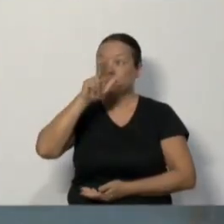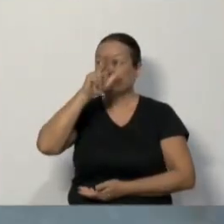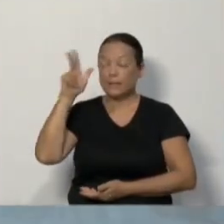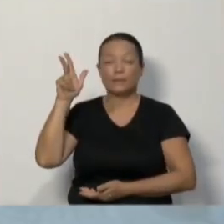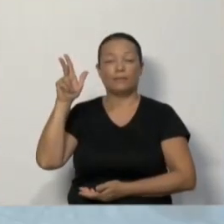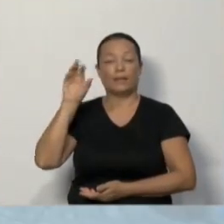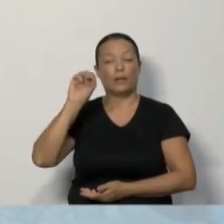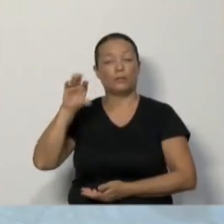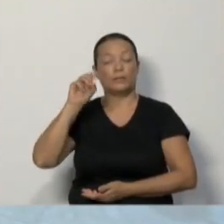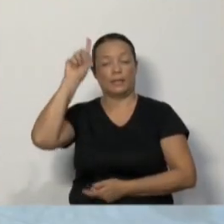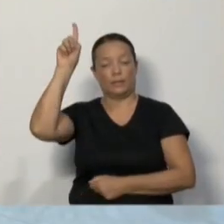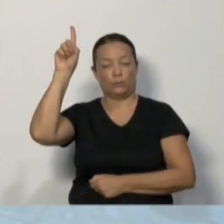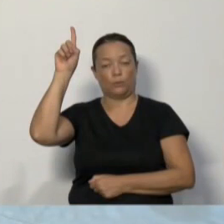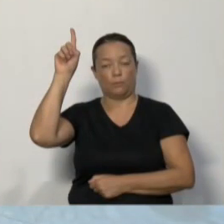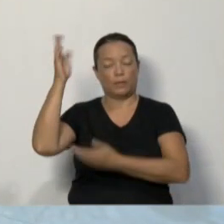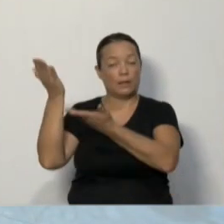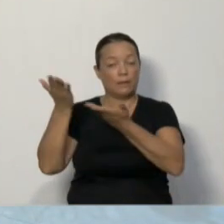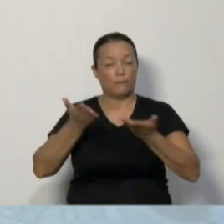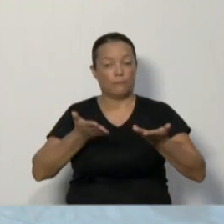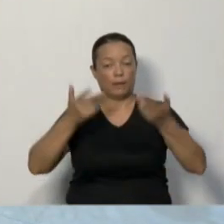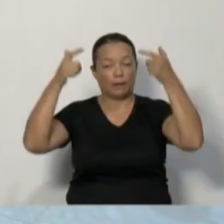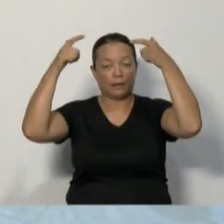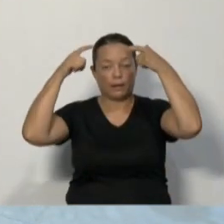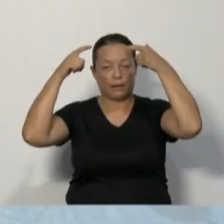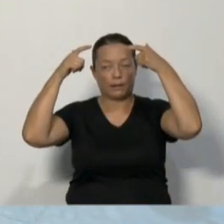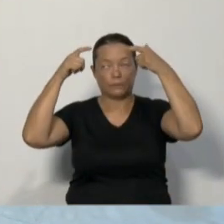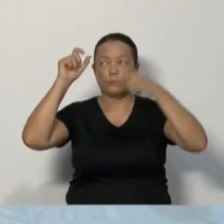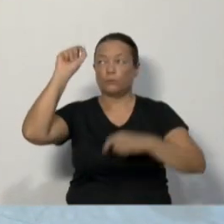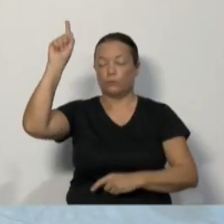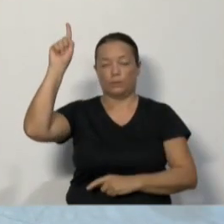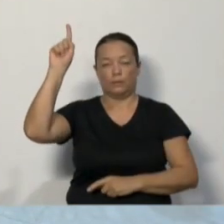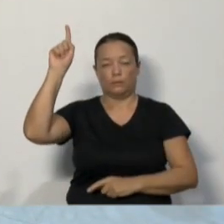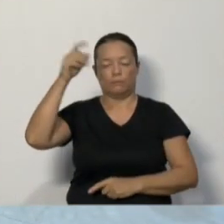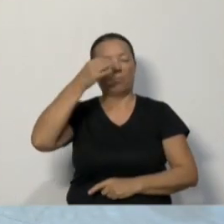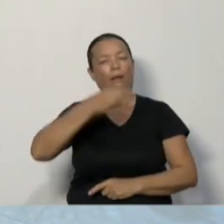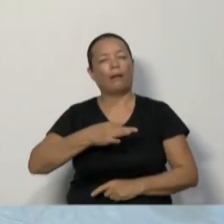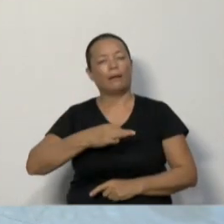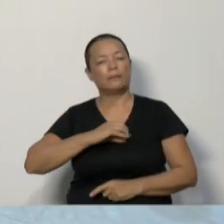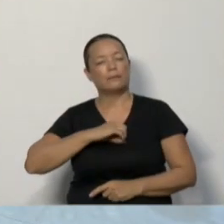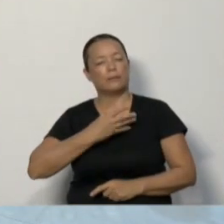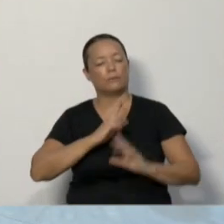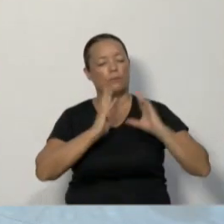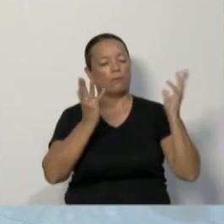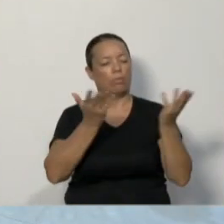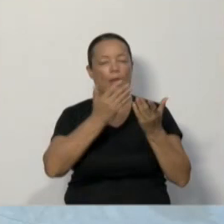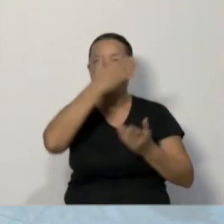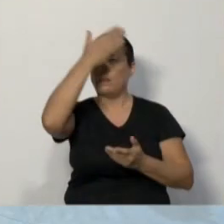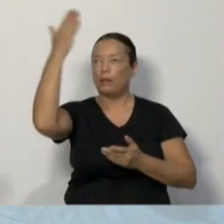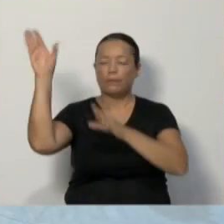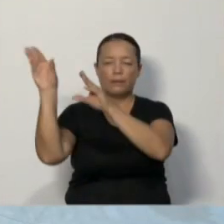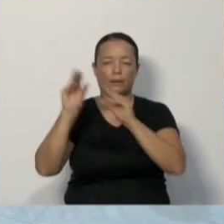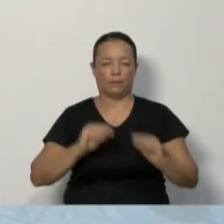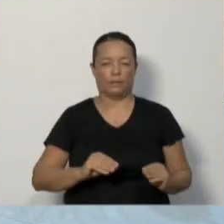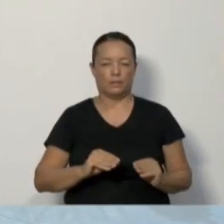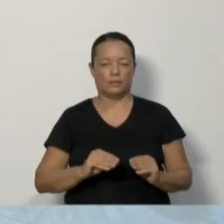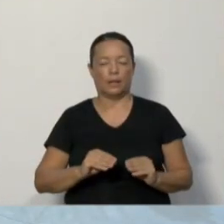cielo, santificado sea tu nombre. Venga a nosotros tu reino. Hágase tu